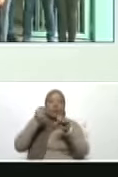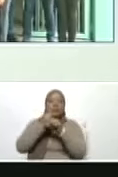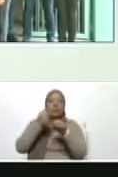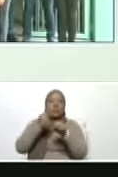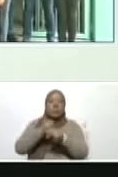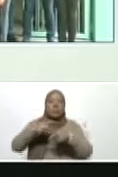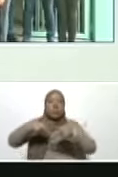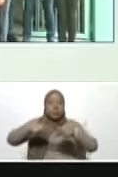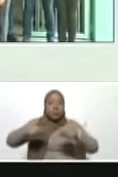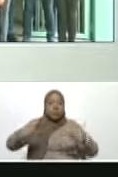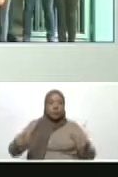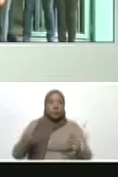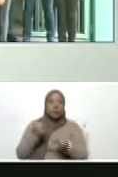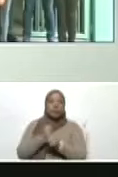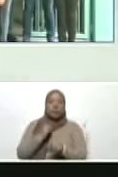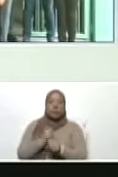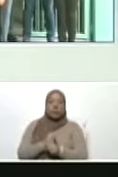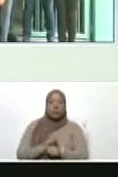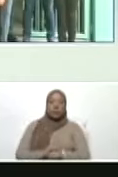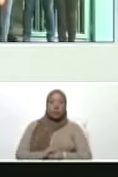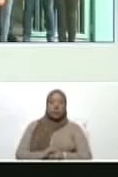manos, de sembrar.